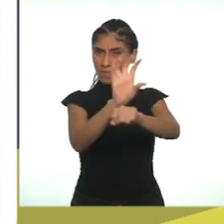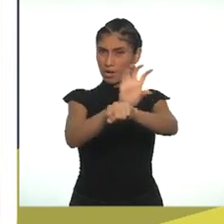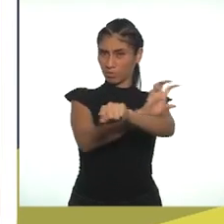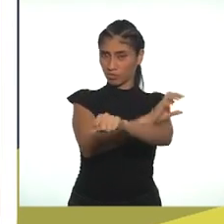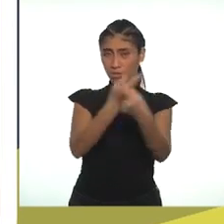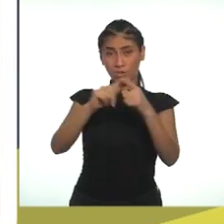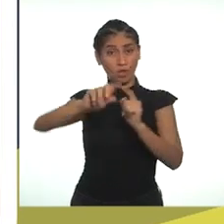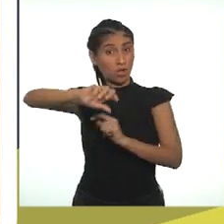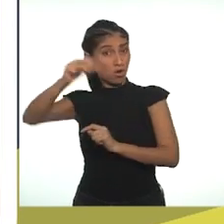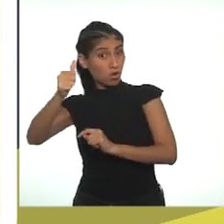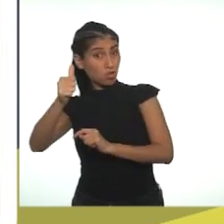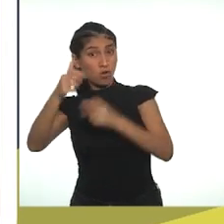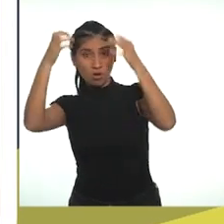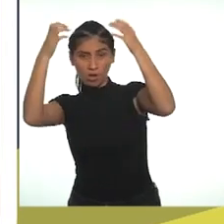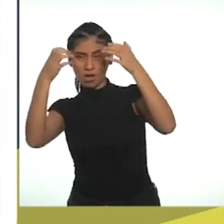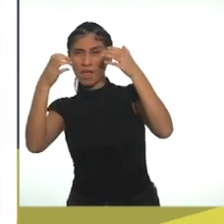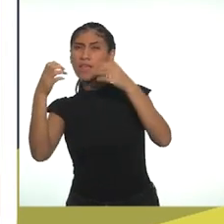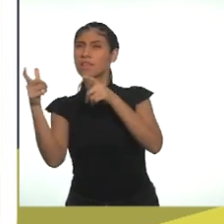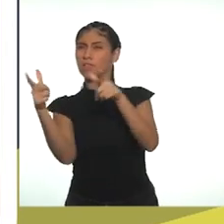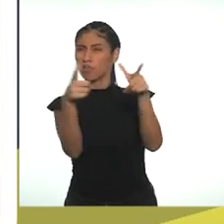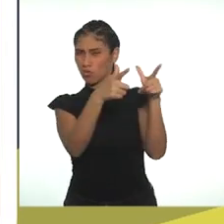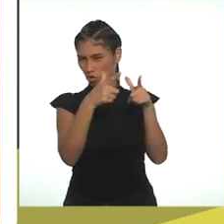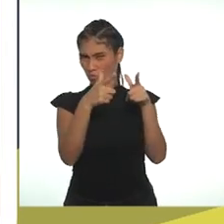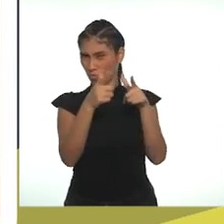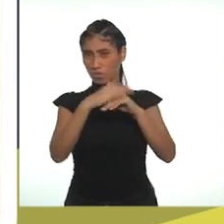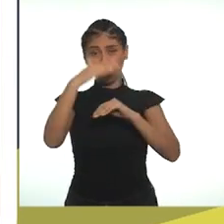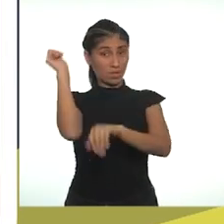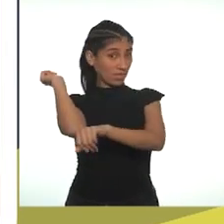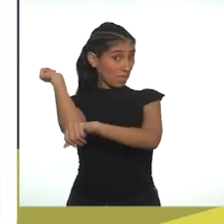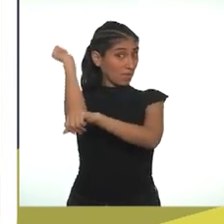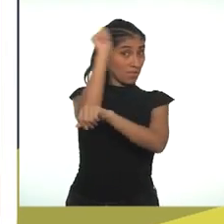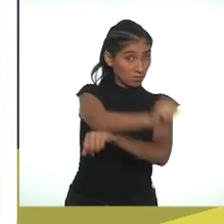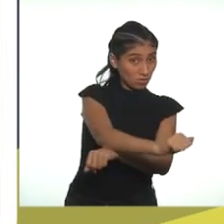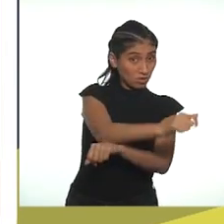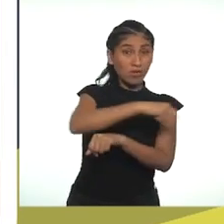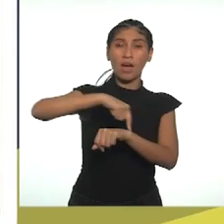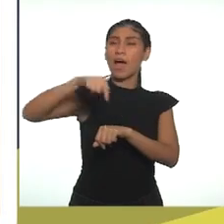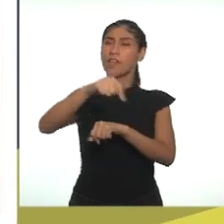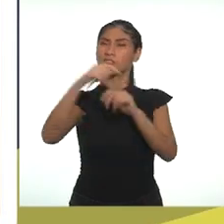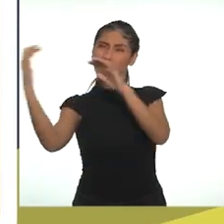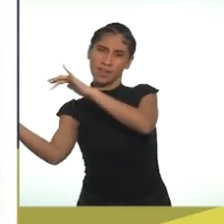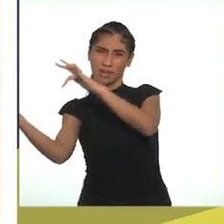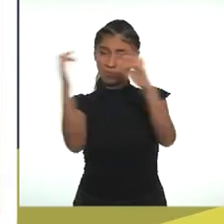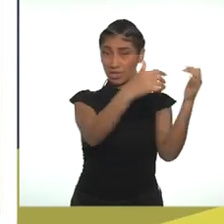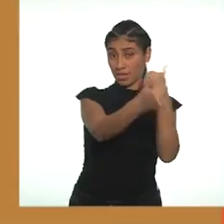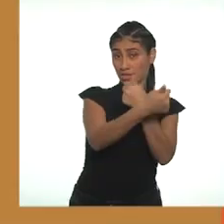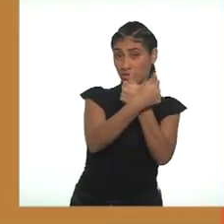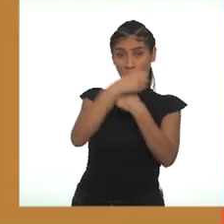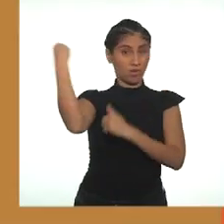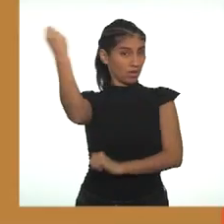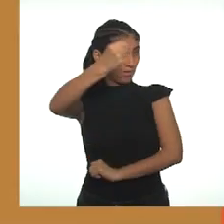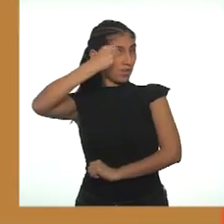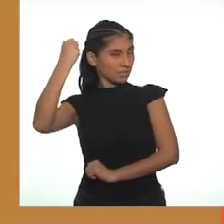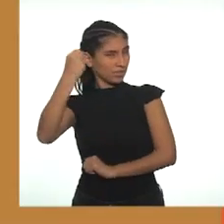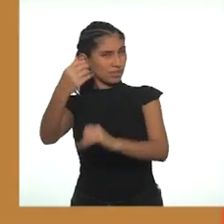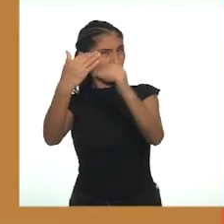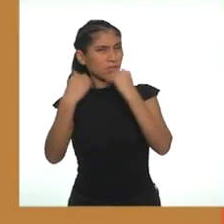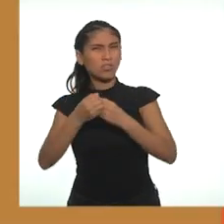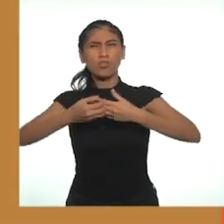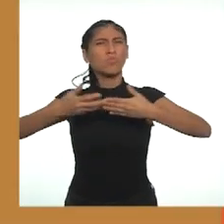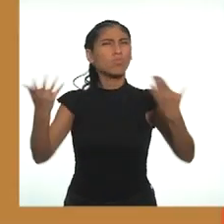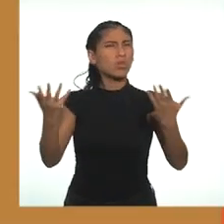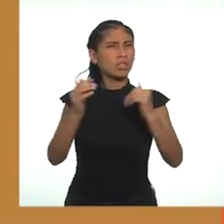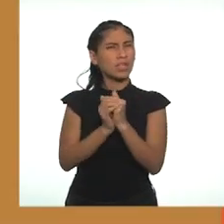sierra. Entonces se terminó de vencer a los realistas en la batalla de Ayacucho, que fue decisiva. Entonces, ¿por